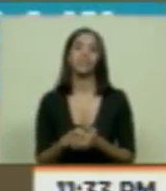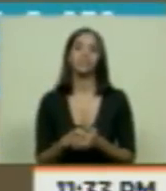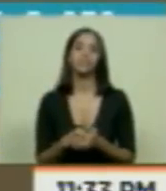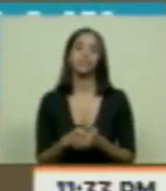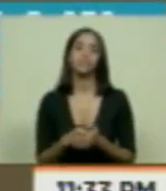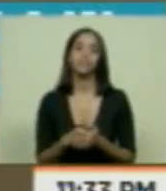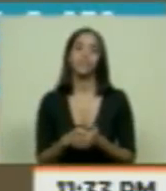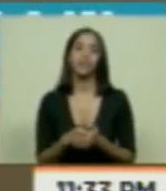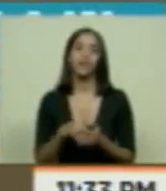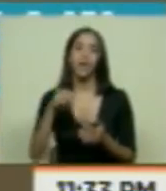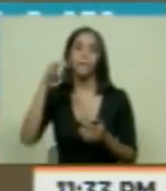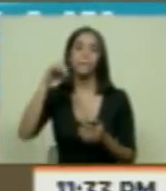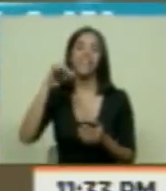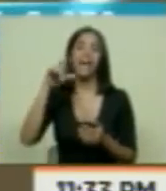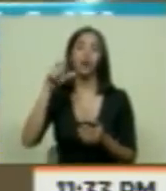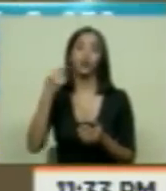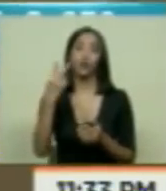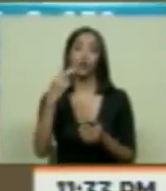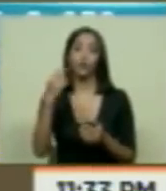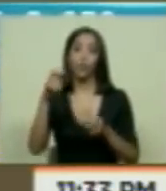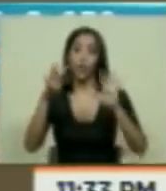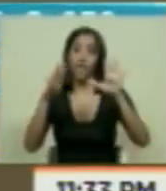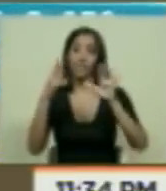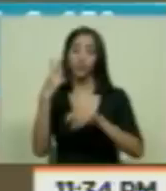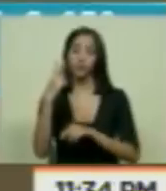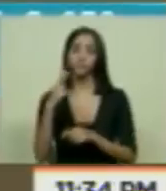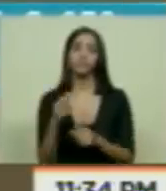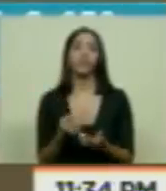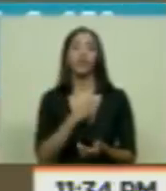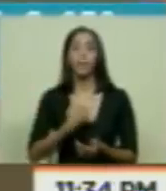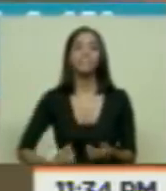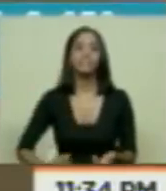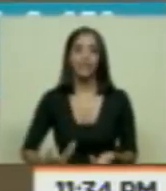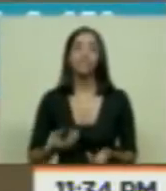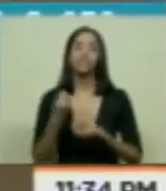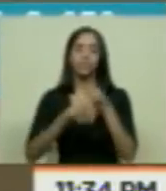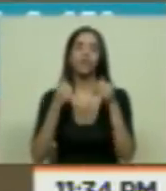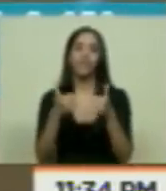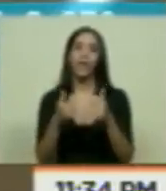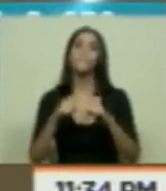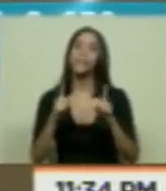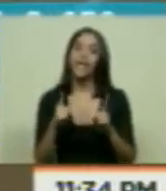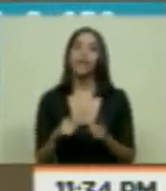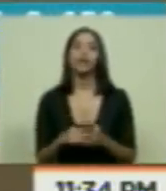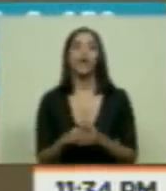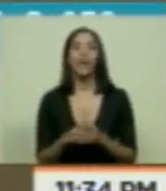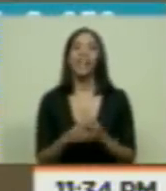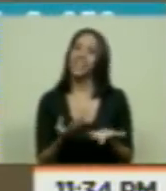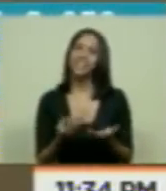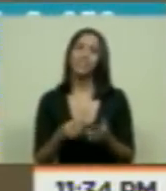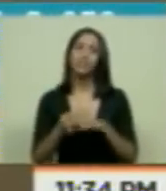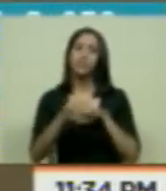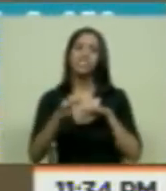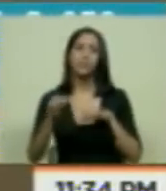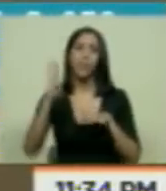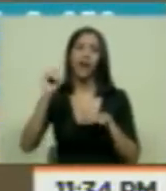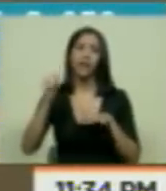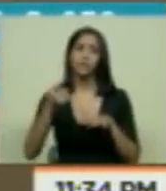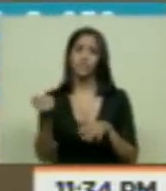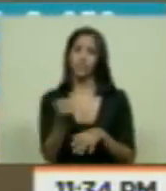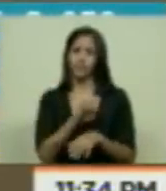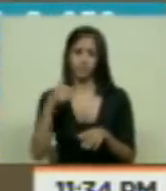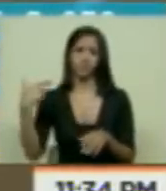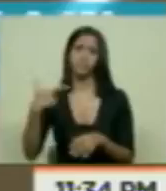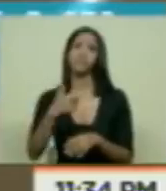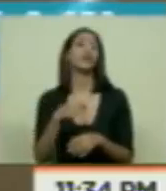@Milagro292. Milagro292. Nuestro presidente Homero lo está haciendo bien, pero aquí en el municipio de Baruta nos mata el transporte. Los comerciantes y los